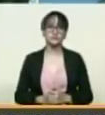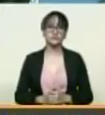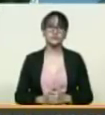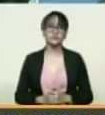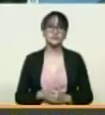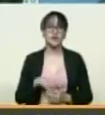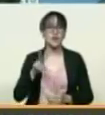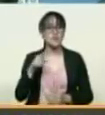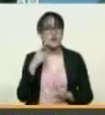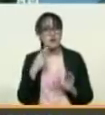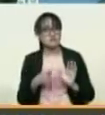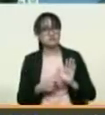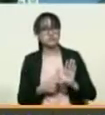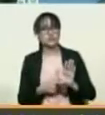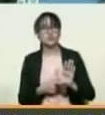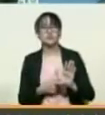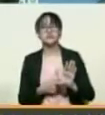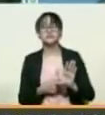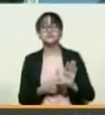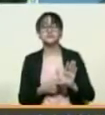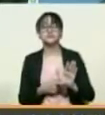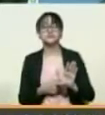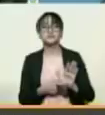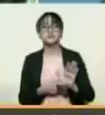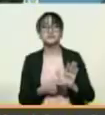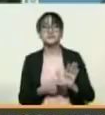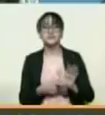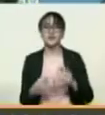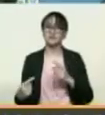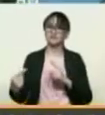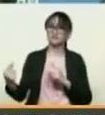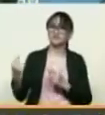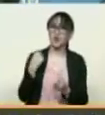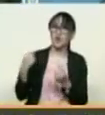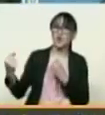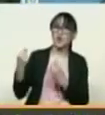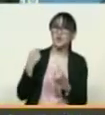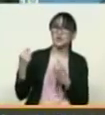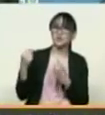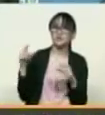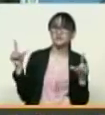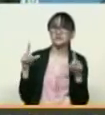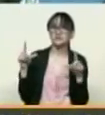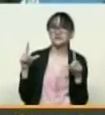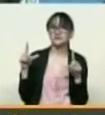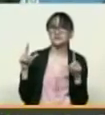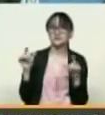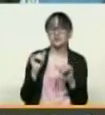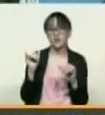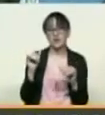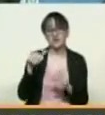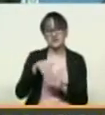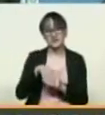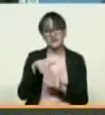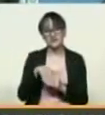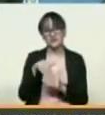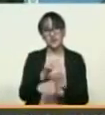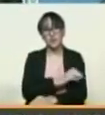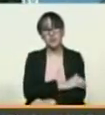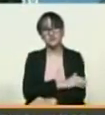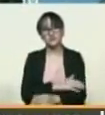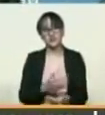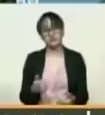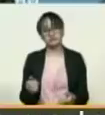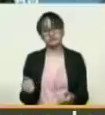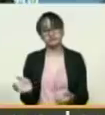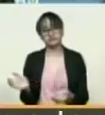ninguna demostración, a pesar de tantas acusaciones mediáticas que se dan después, sobre todo de las elecciones donde la oposición sale derrotada. Cuando